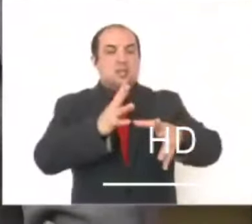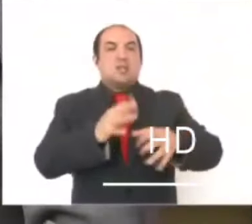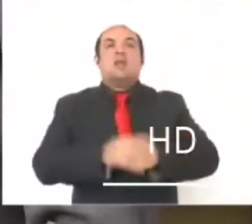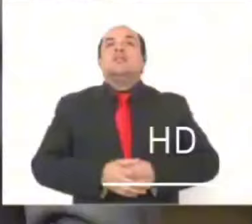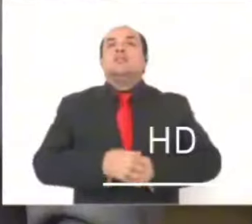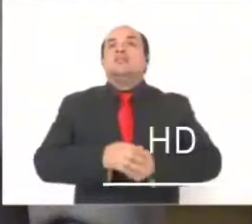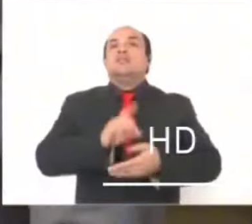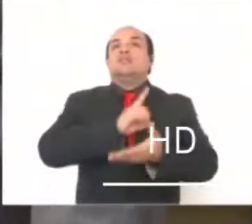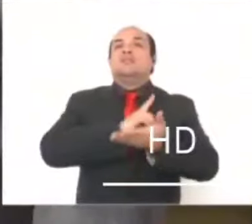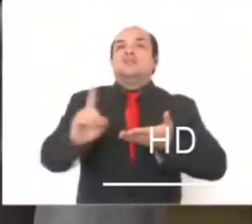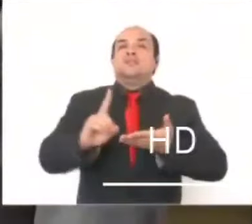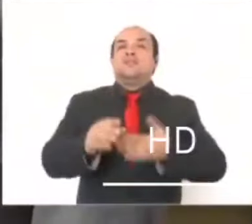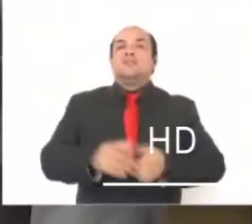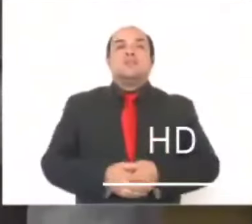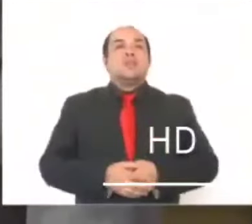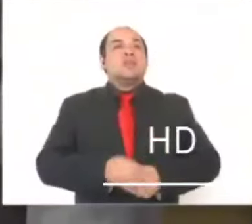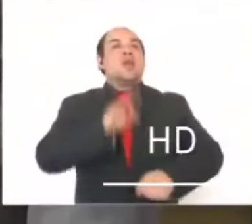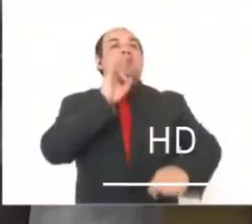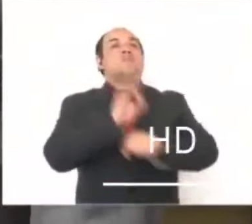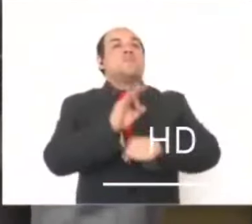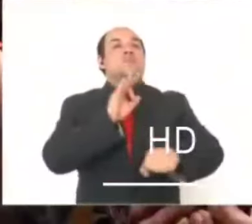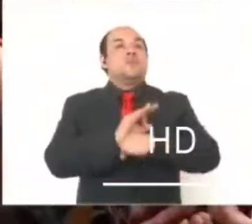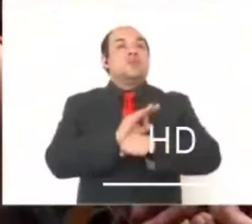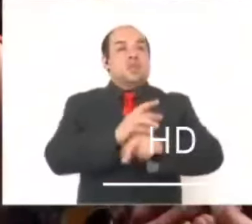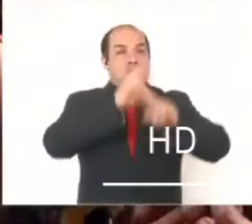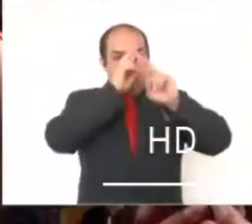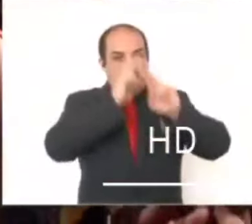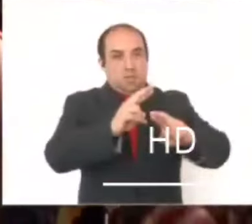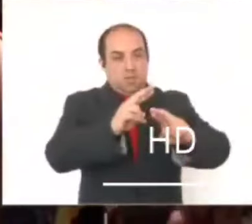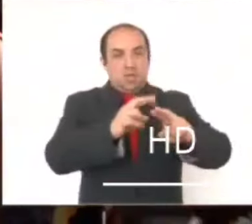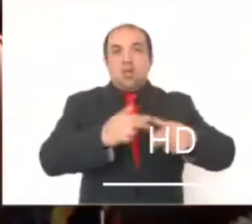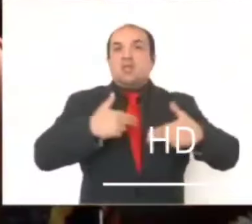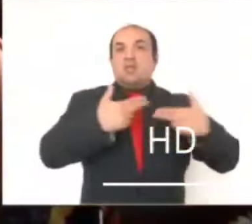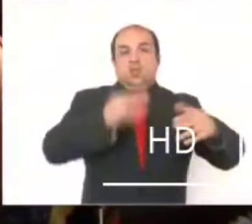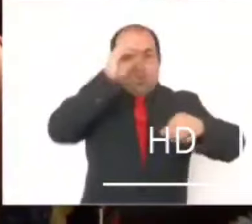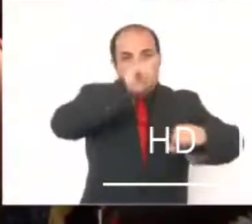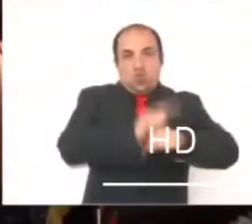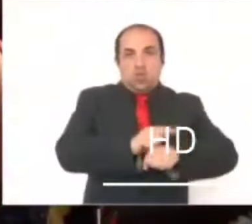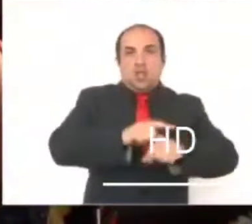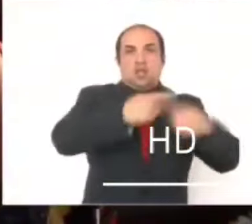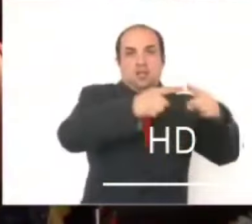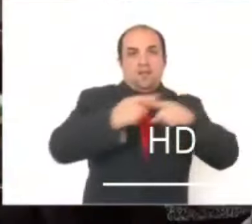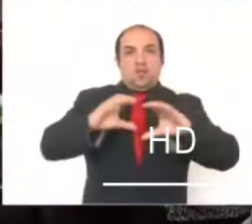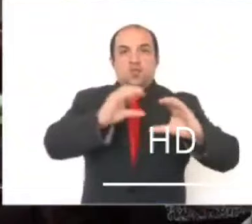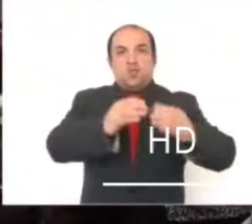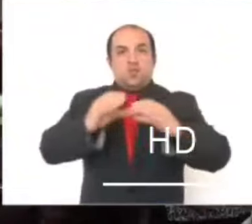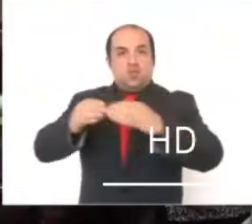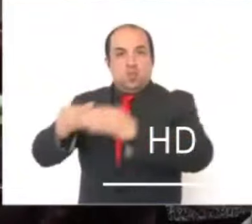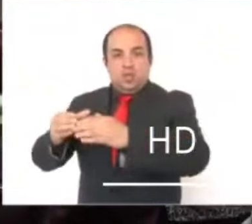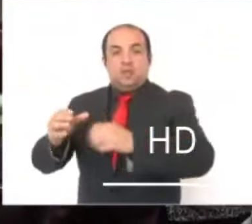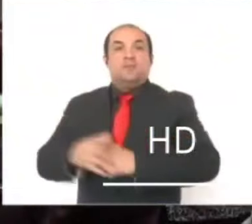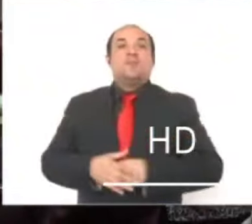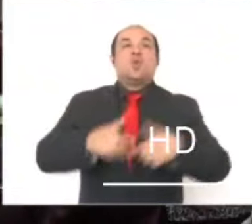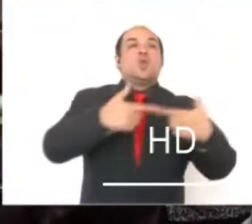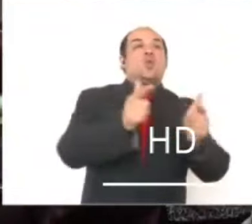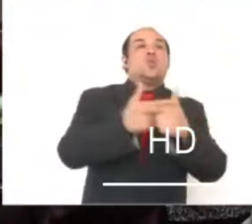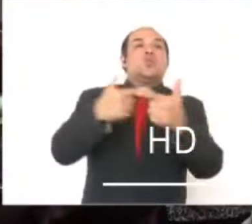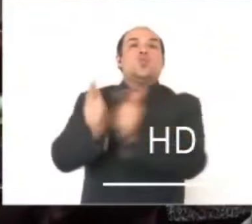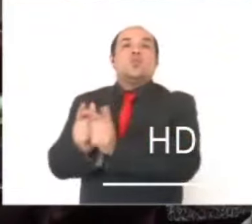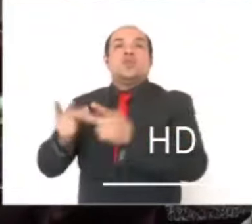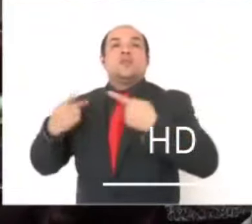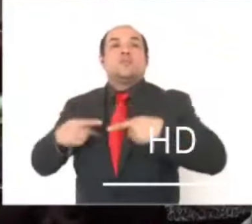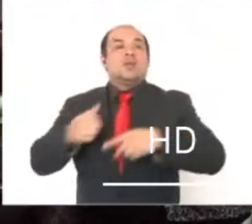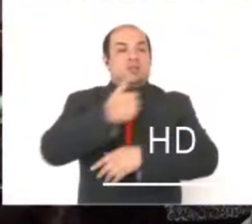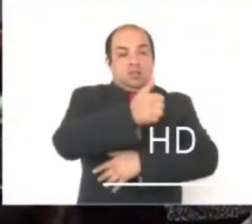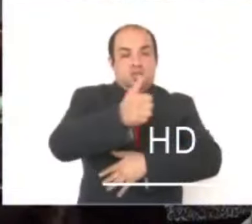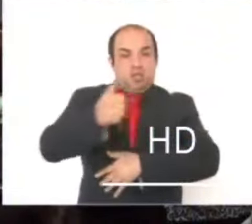al patrimonio cultural inmaterial de las comunidades, grupos e individuos, para garantizar justamente el